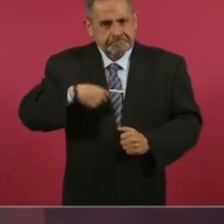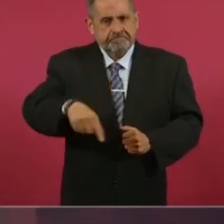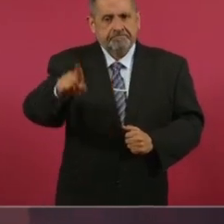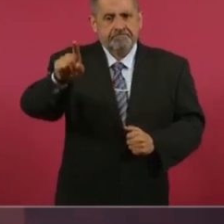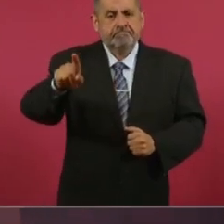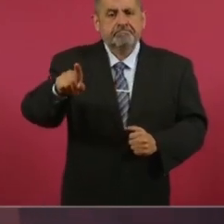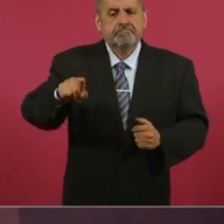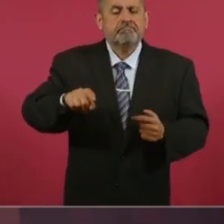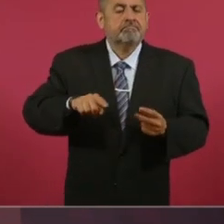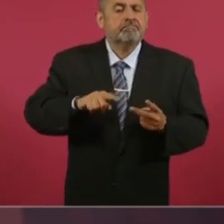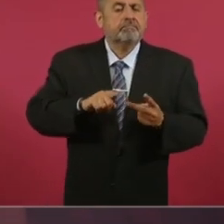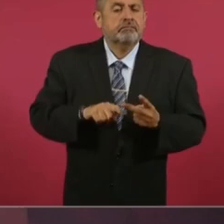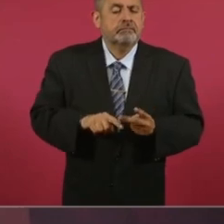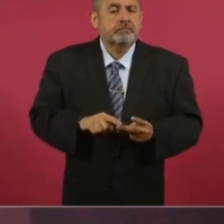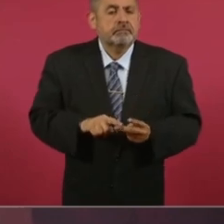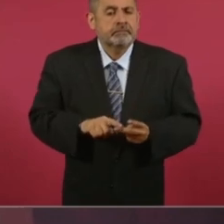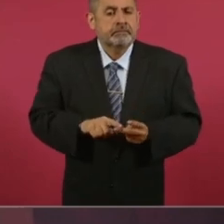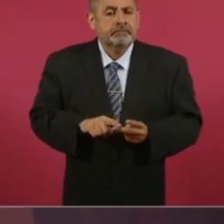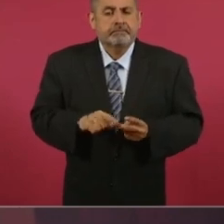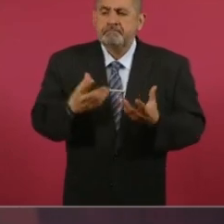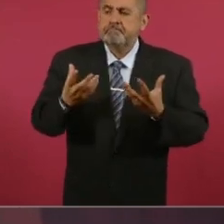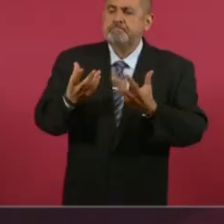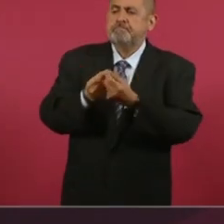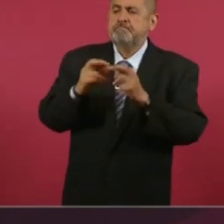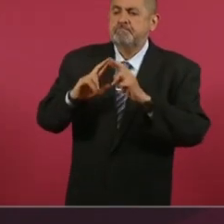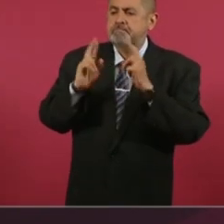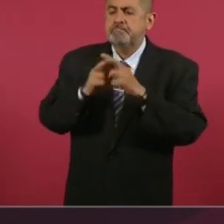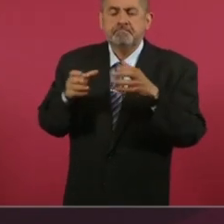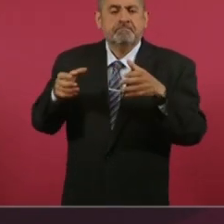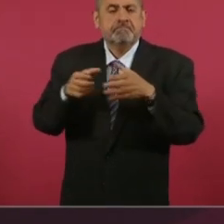a tener reuniones,